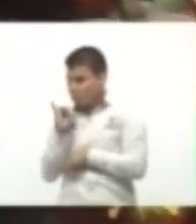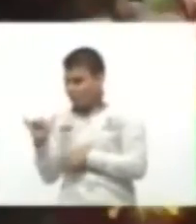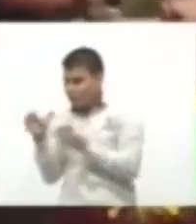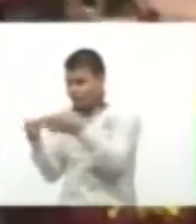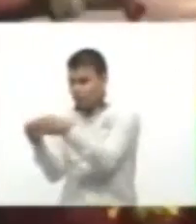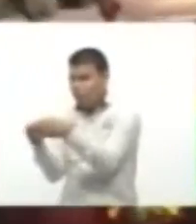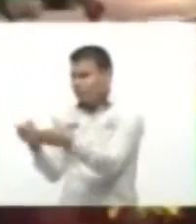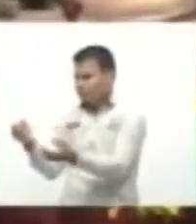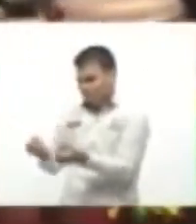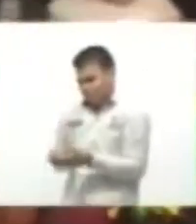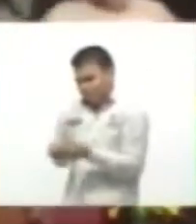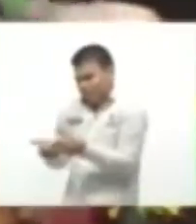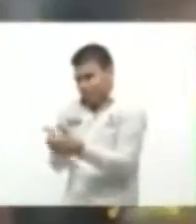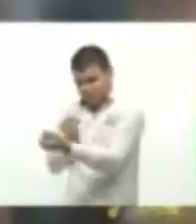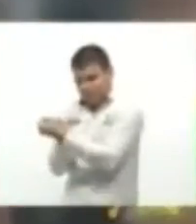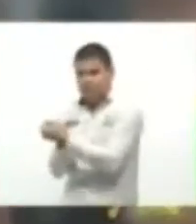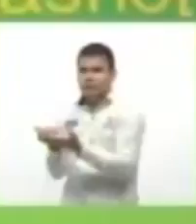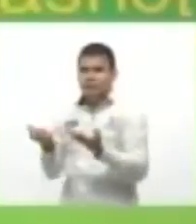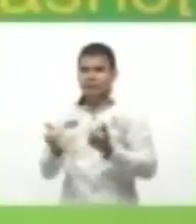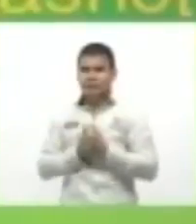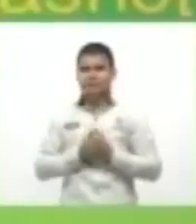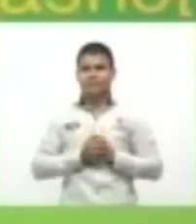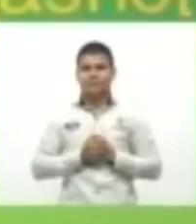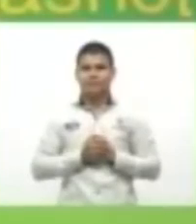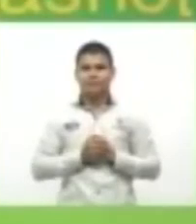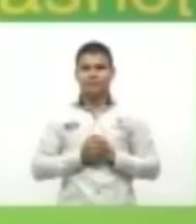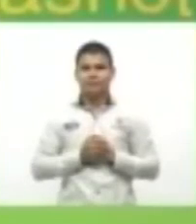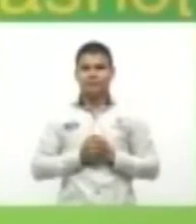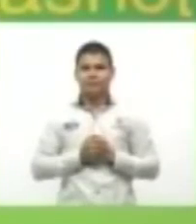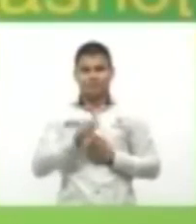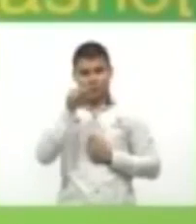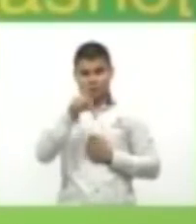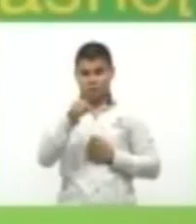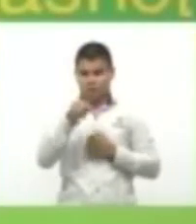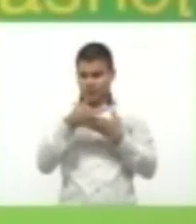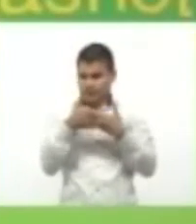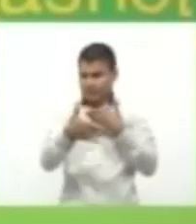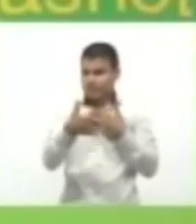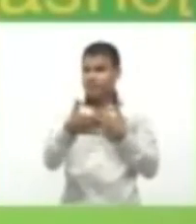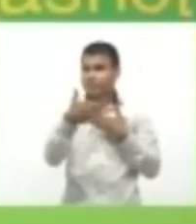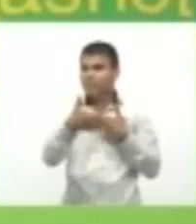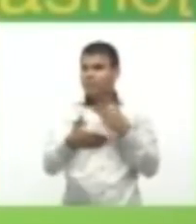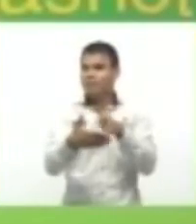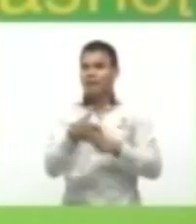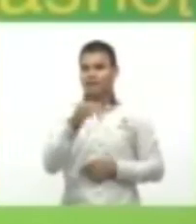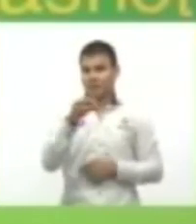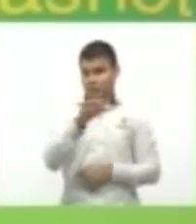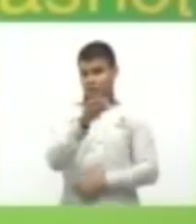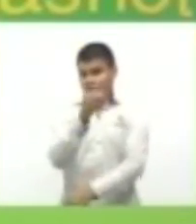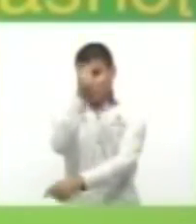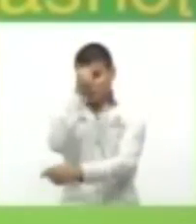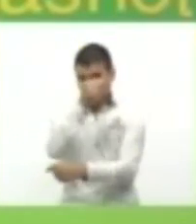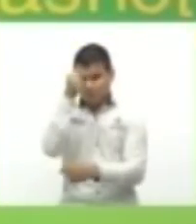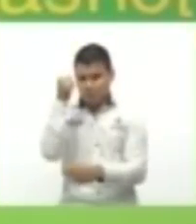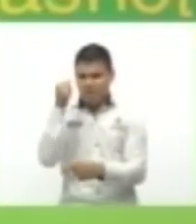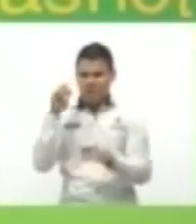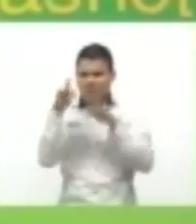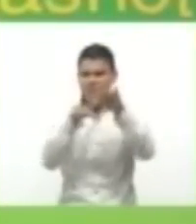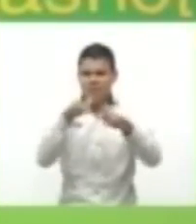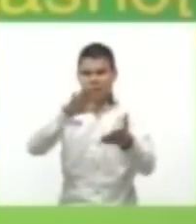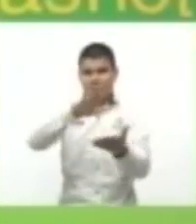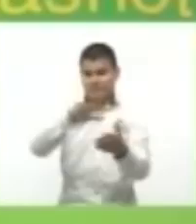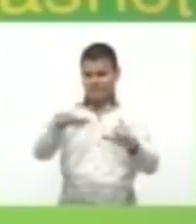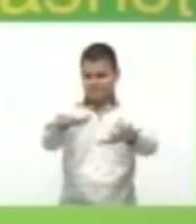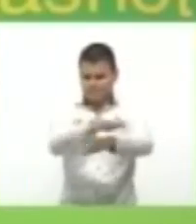certamen incluirá el talento de los más pequeños. De hoy hasta el domingo, la Plaza de la Paz se llenará de mucho color y alegría con